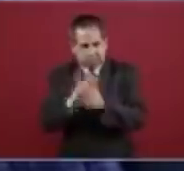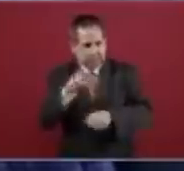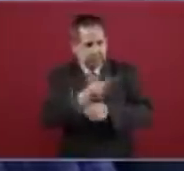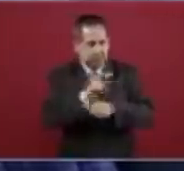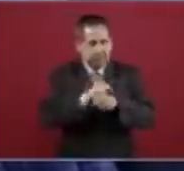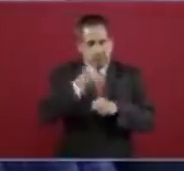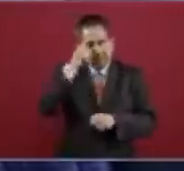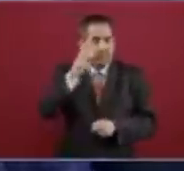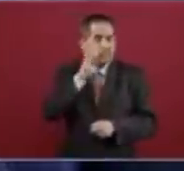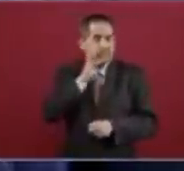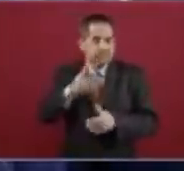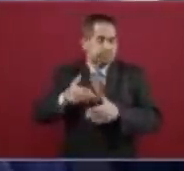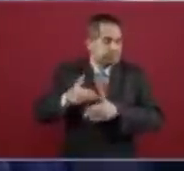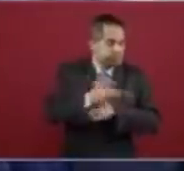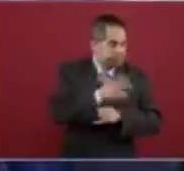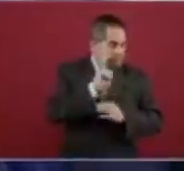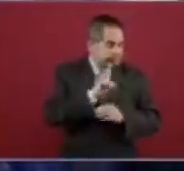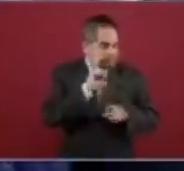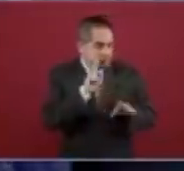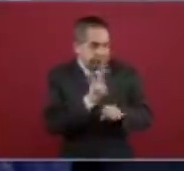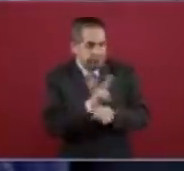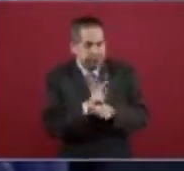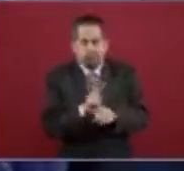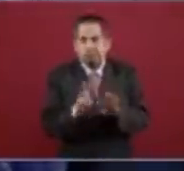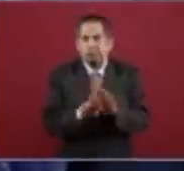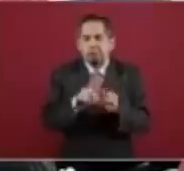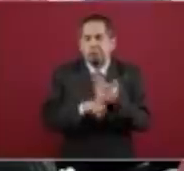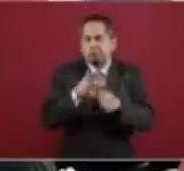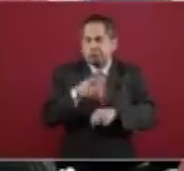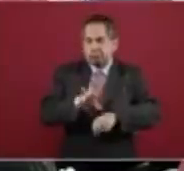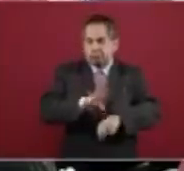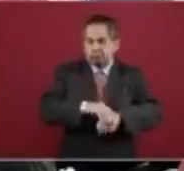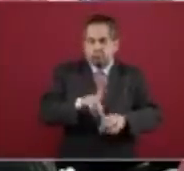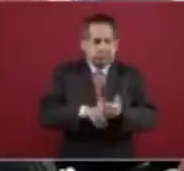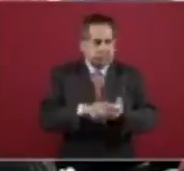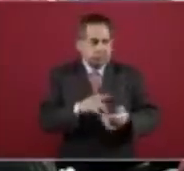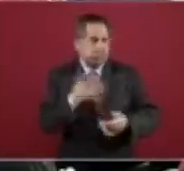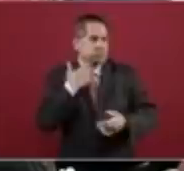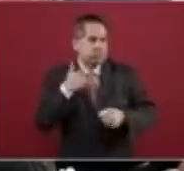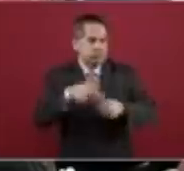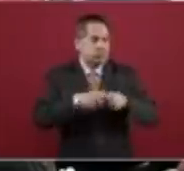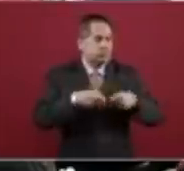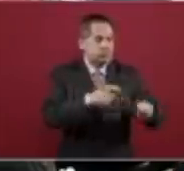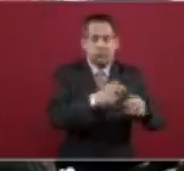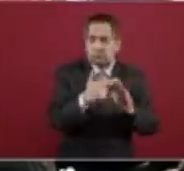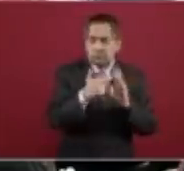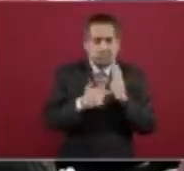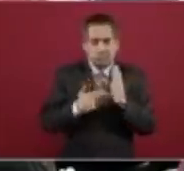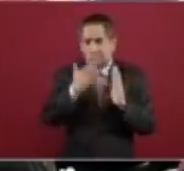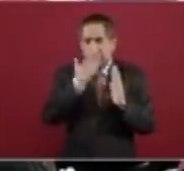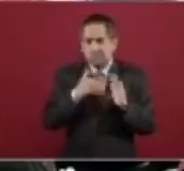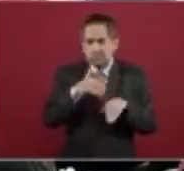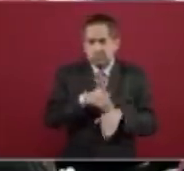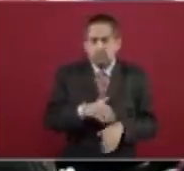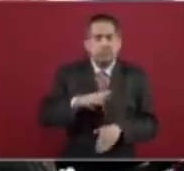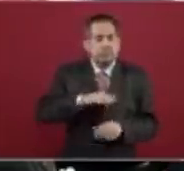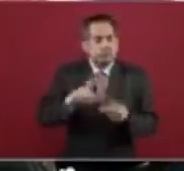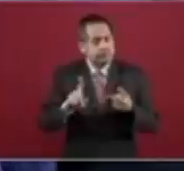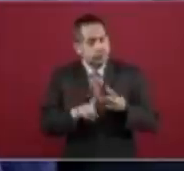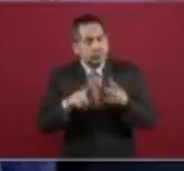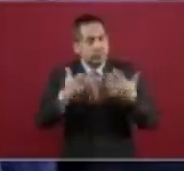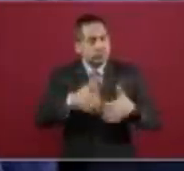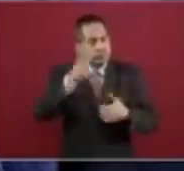Pemex intervenga las licencias de permisos de gasolineras donde se han violado las reglas. Existe otro